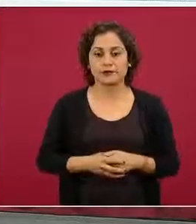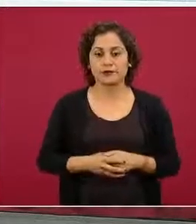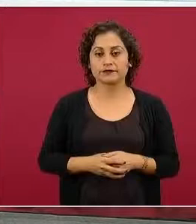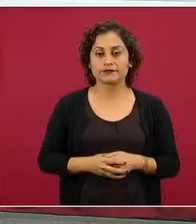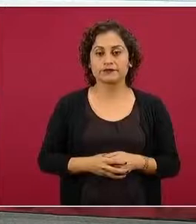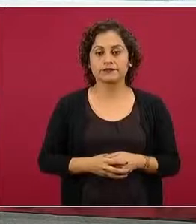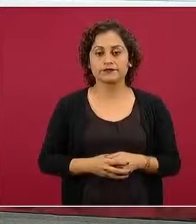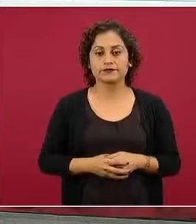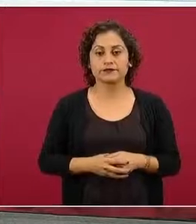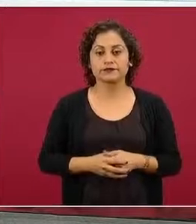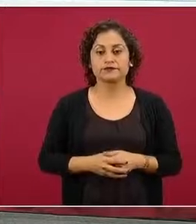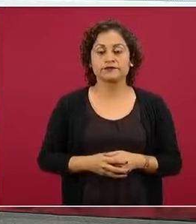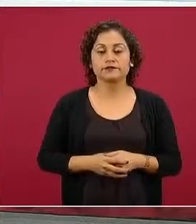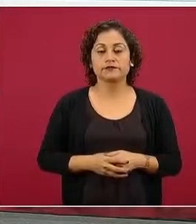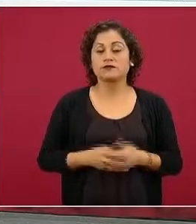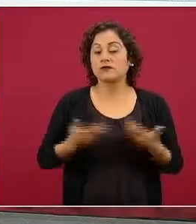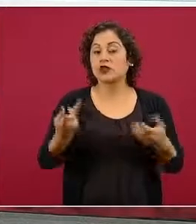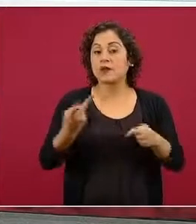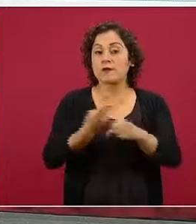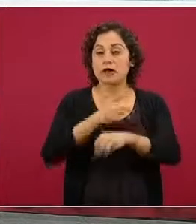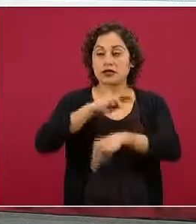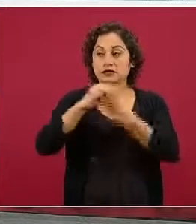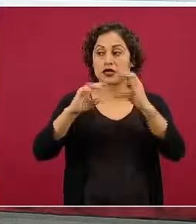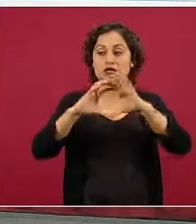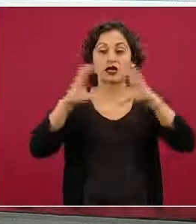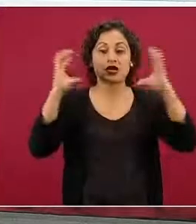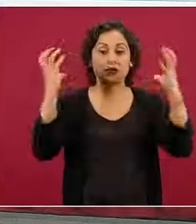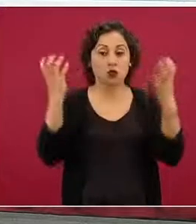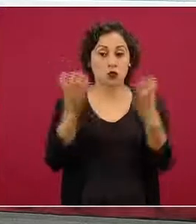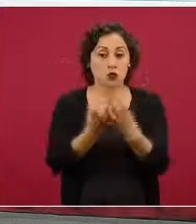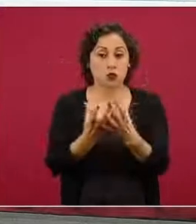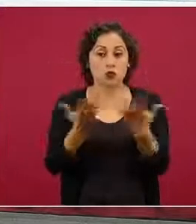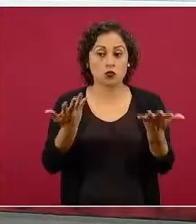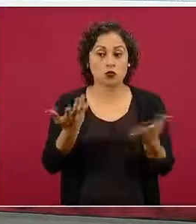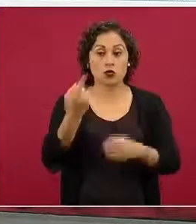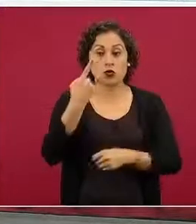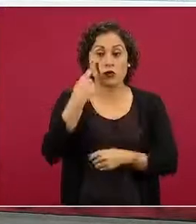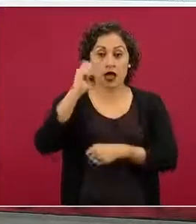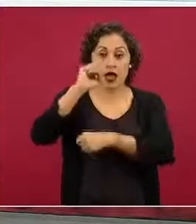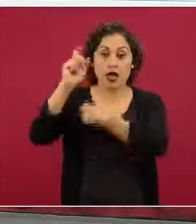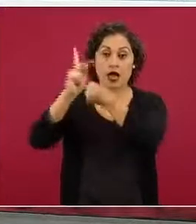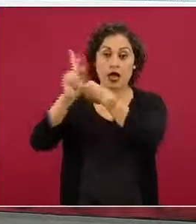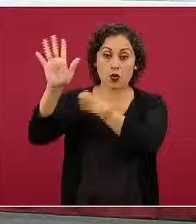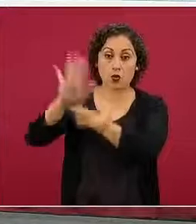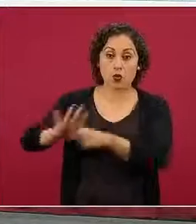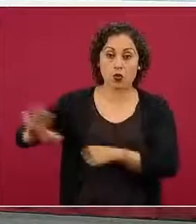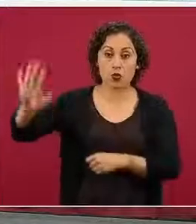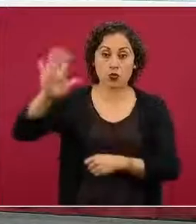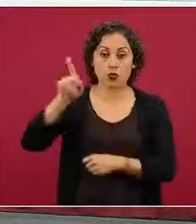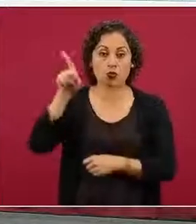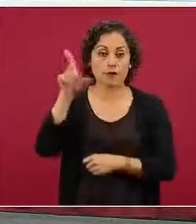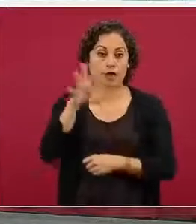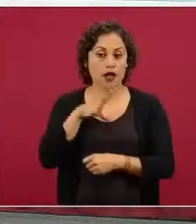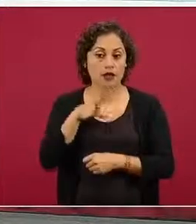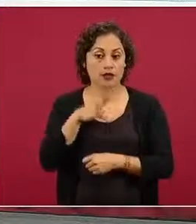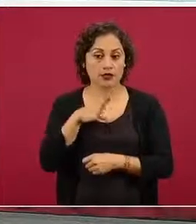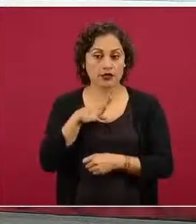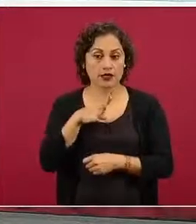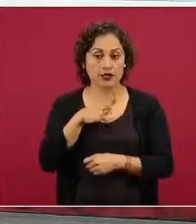El escenario internacional, tenemos en la región europea como